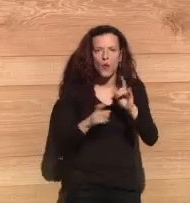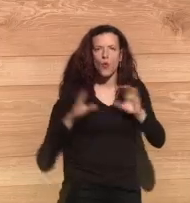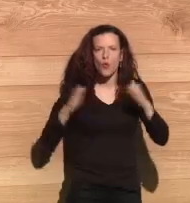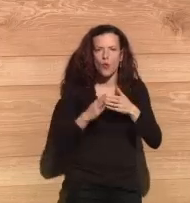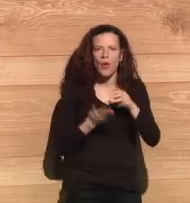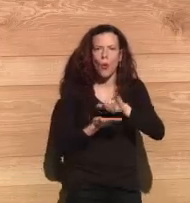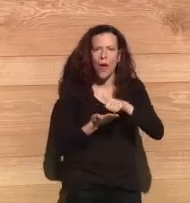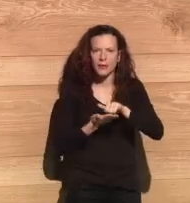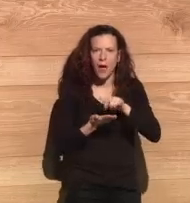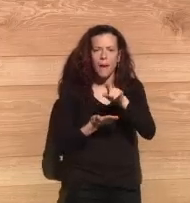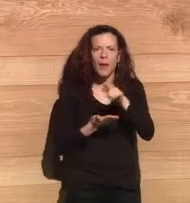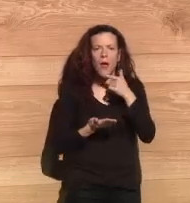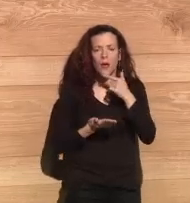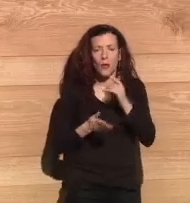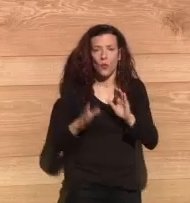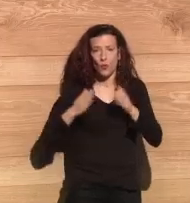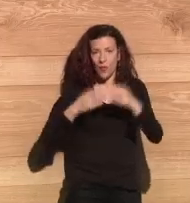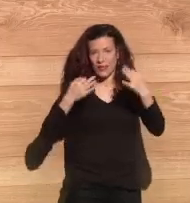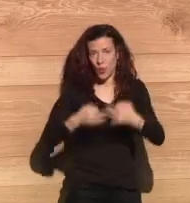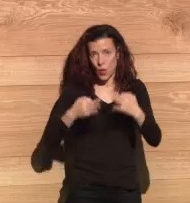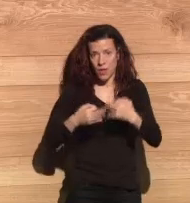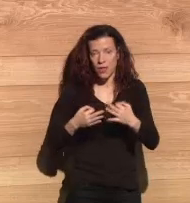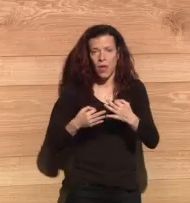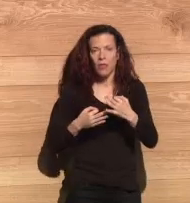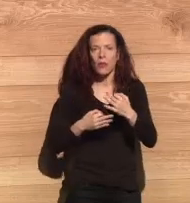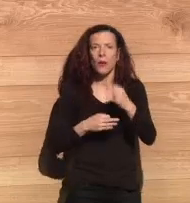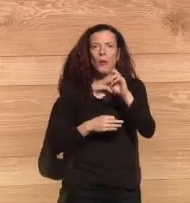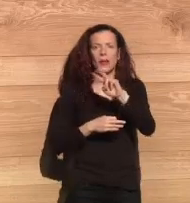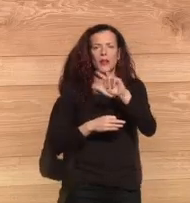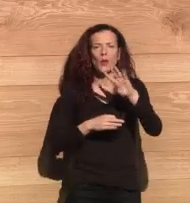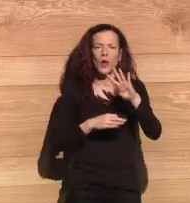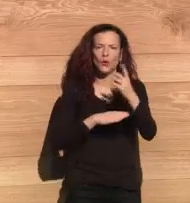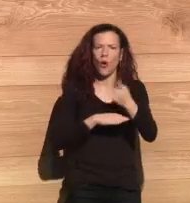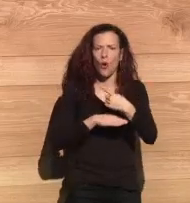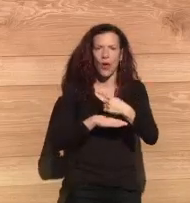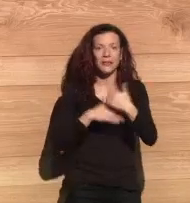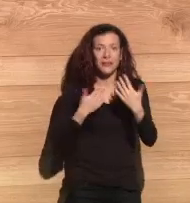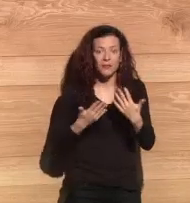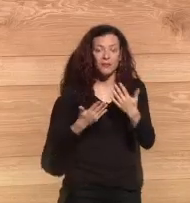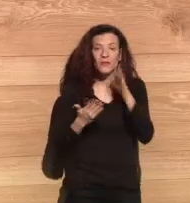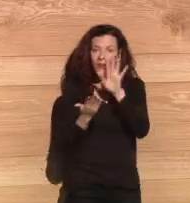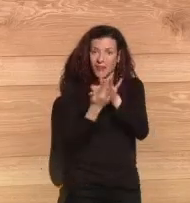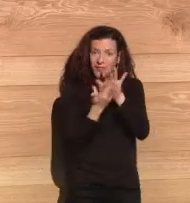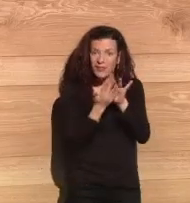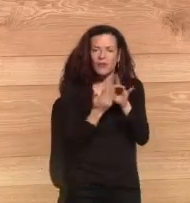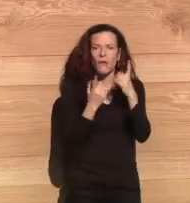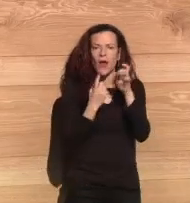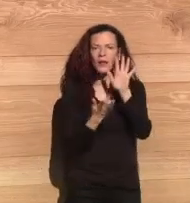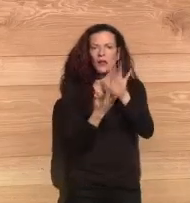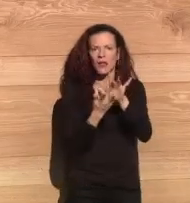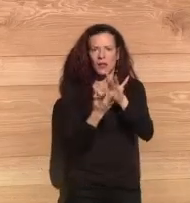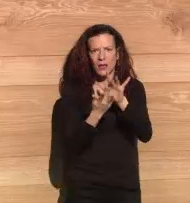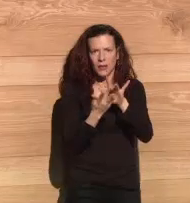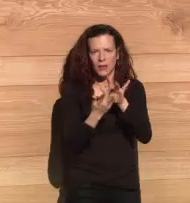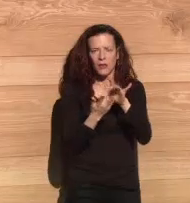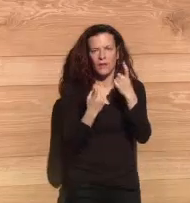WhatsApp con los de seguridad, que son 24 horas. Entonces, con ellos tienes que, tienen como en un